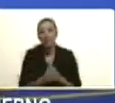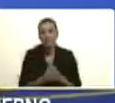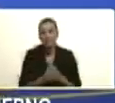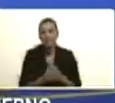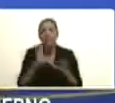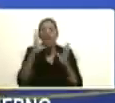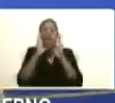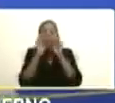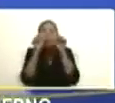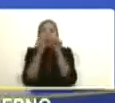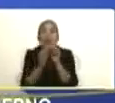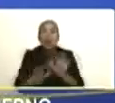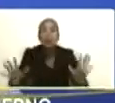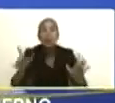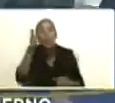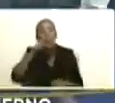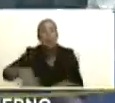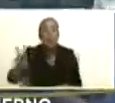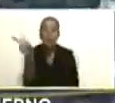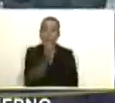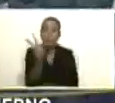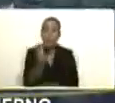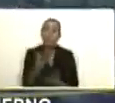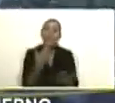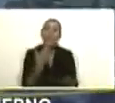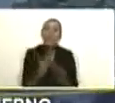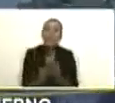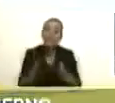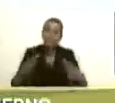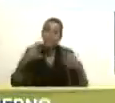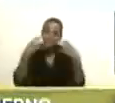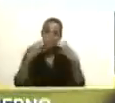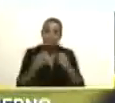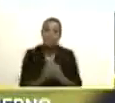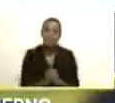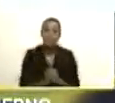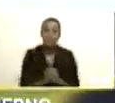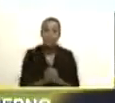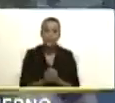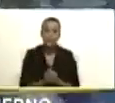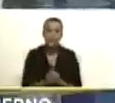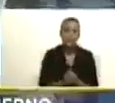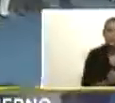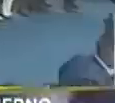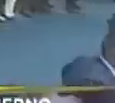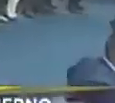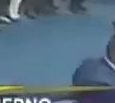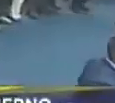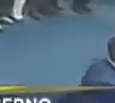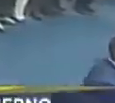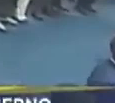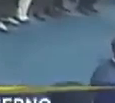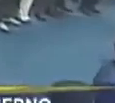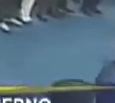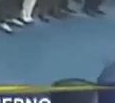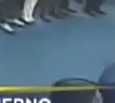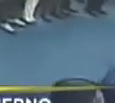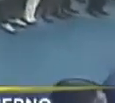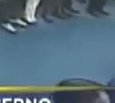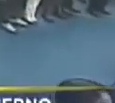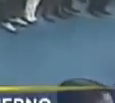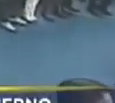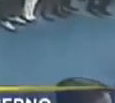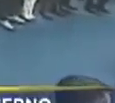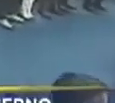Que Dios bendiga a todo el pueblo de Venezuela. Gracias, muchas gracias. Señoras y señores, ha concluido el